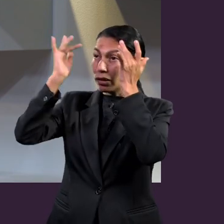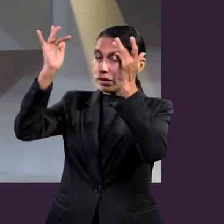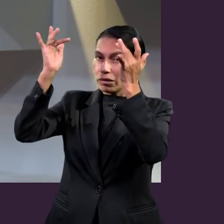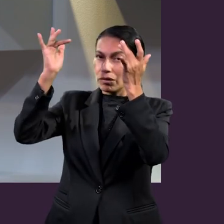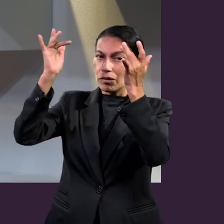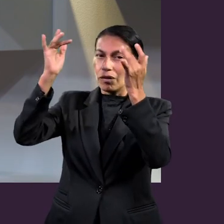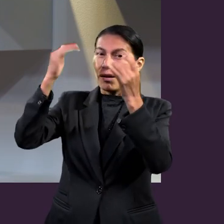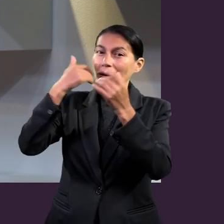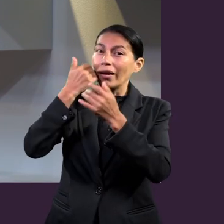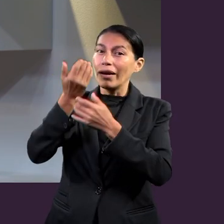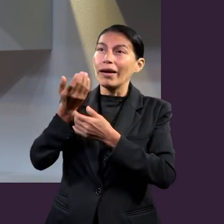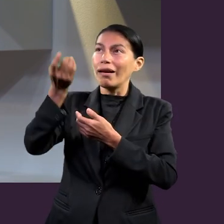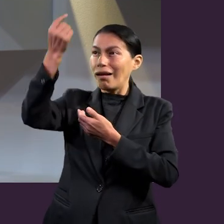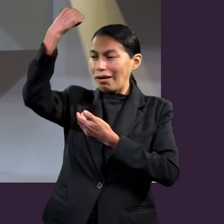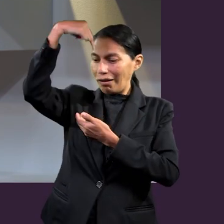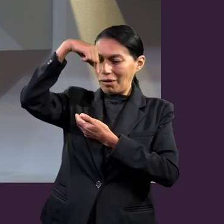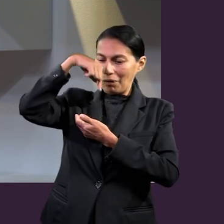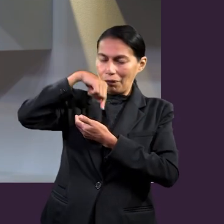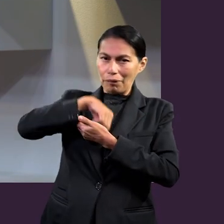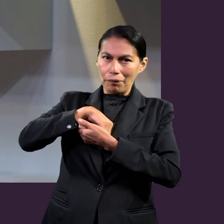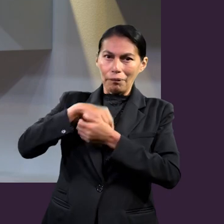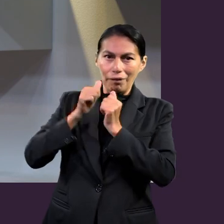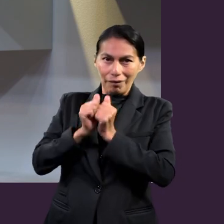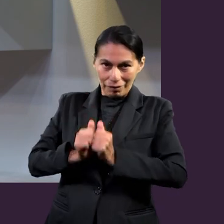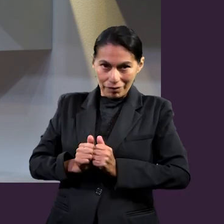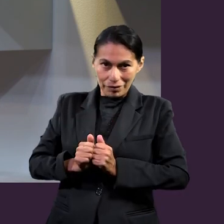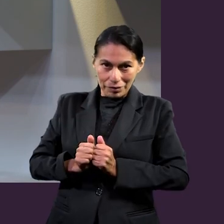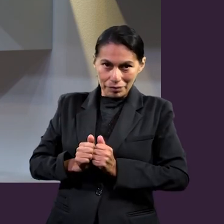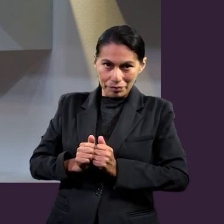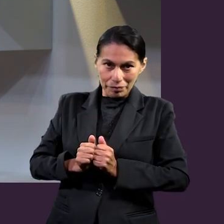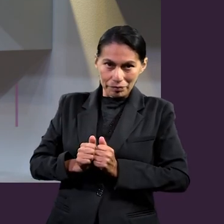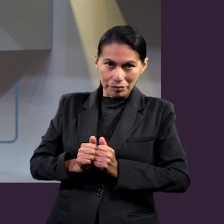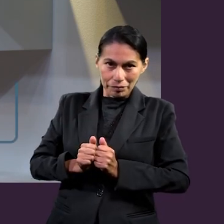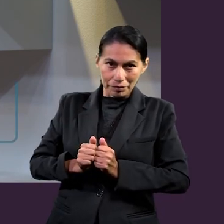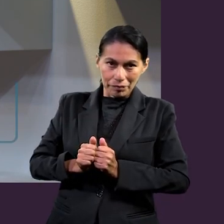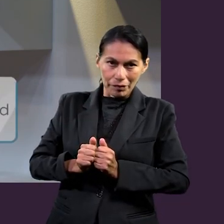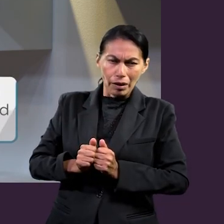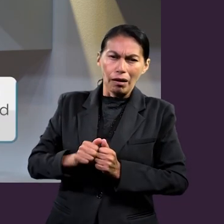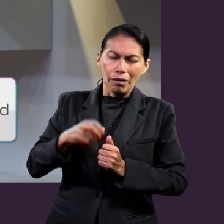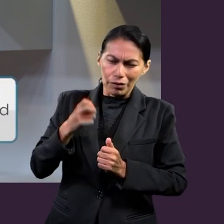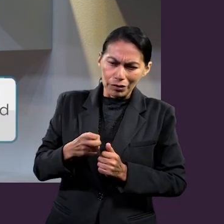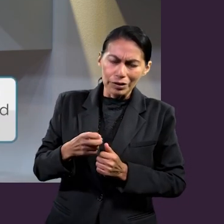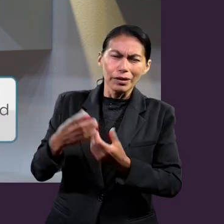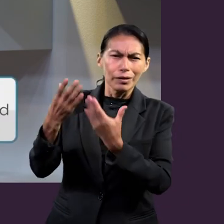la intención de permanecer en los creyentes,